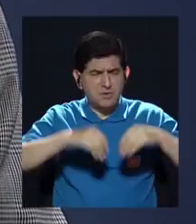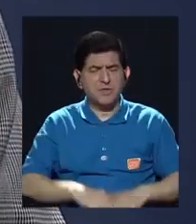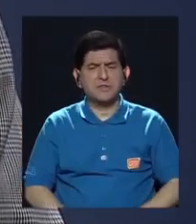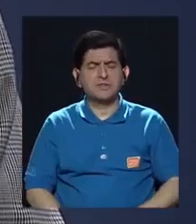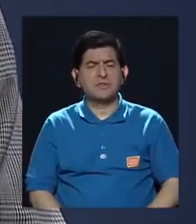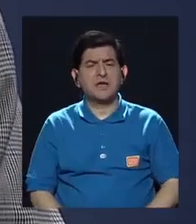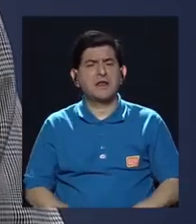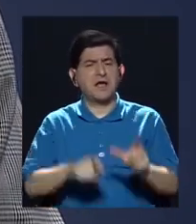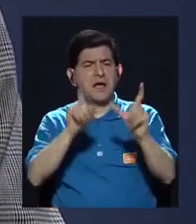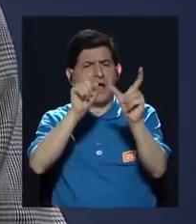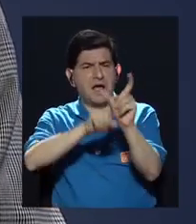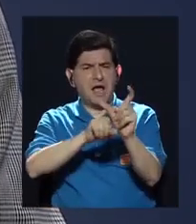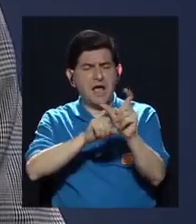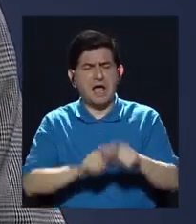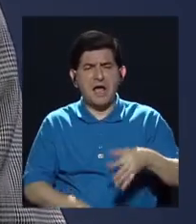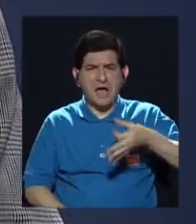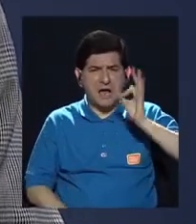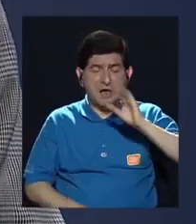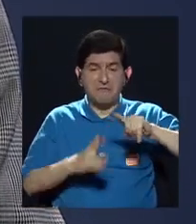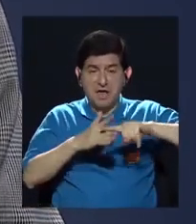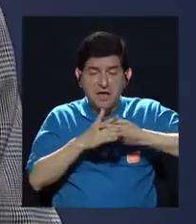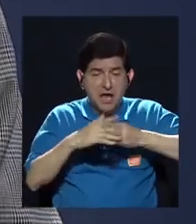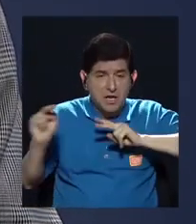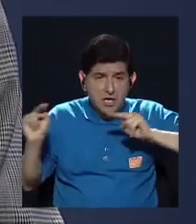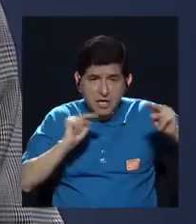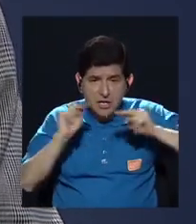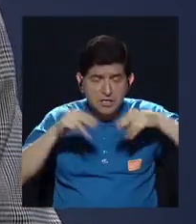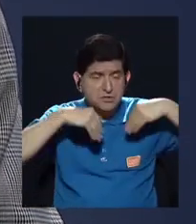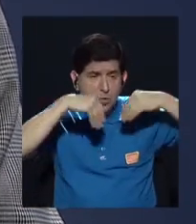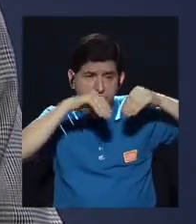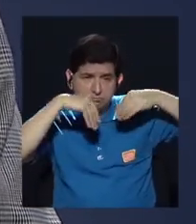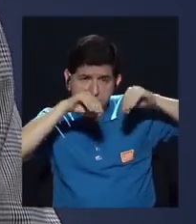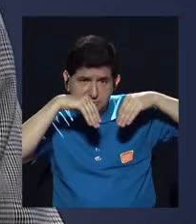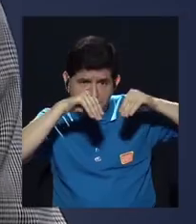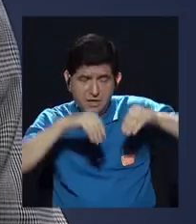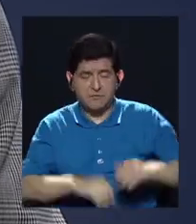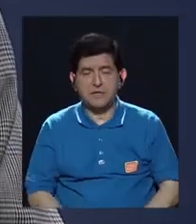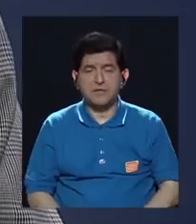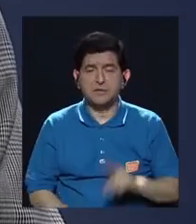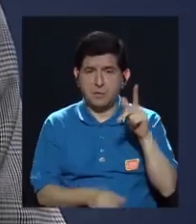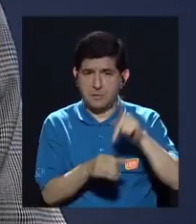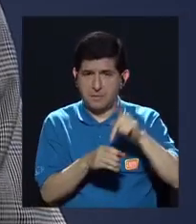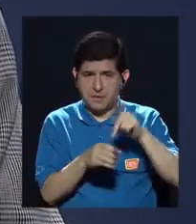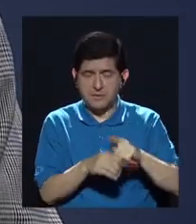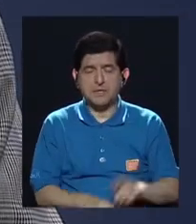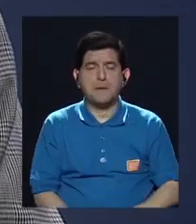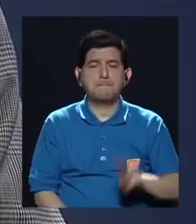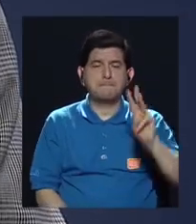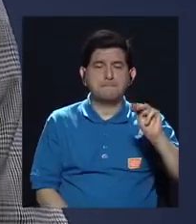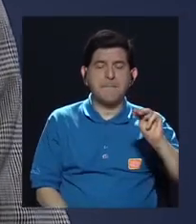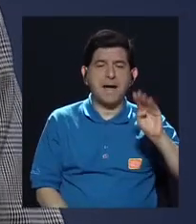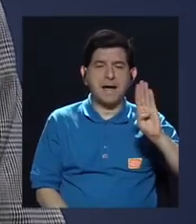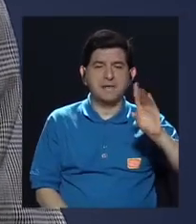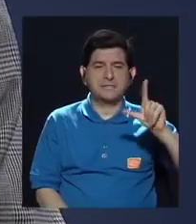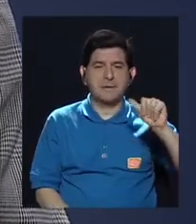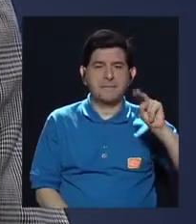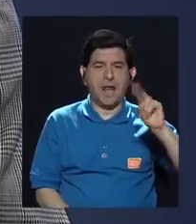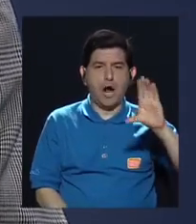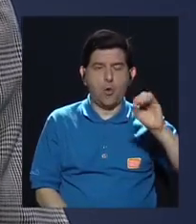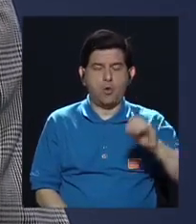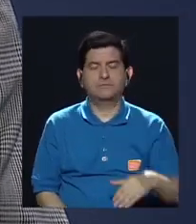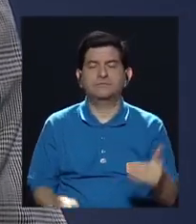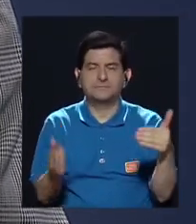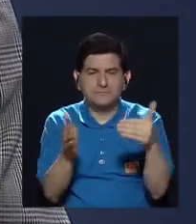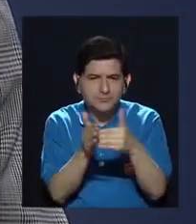venderle a la Unión Soviética entonces café, y se iniciaron negociaciones para venderlo con participación de don Max Blanco. Y ahí